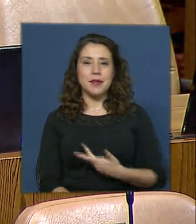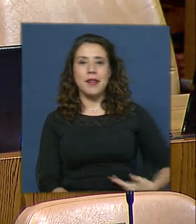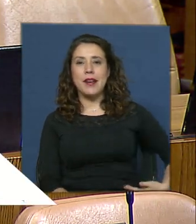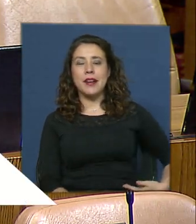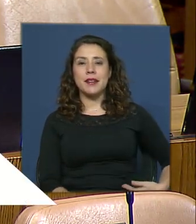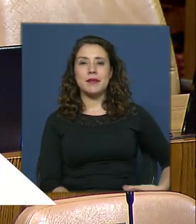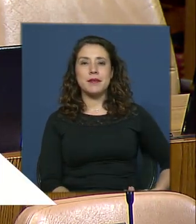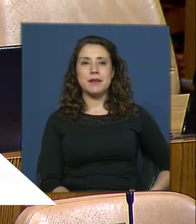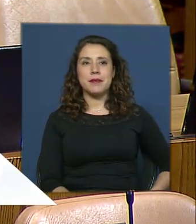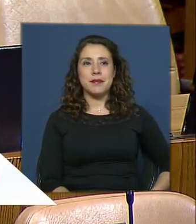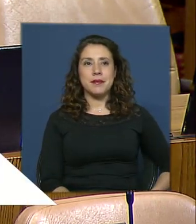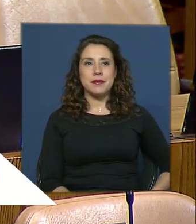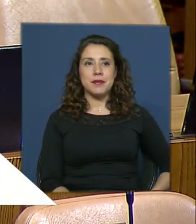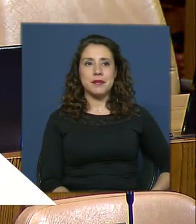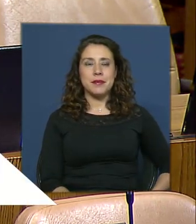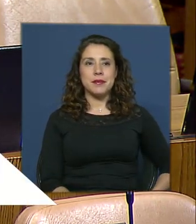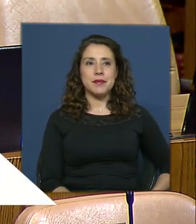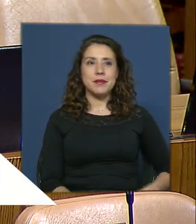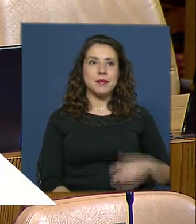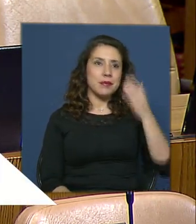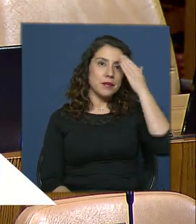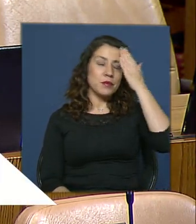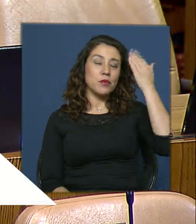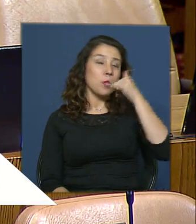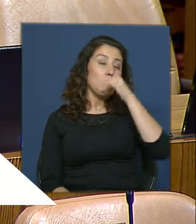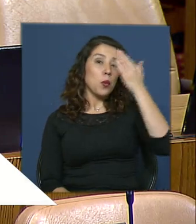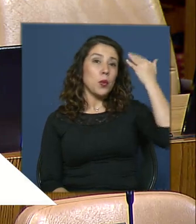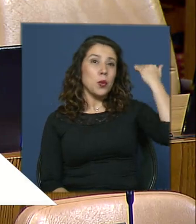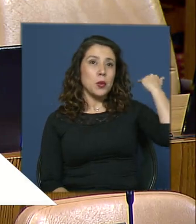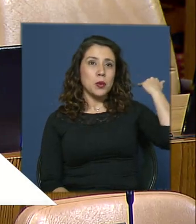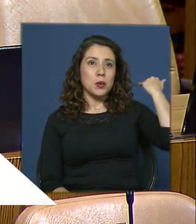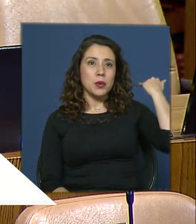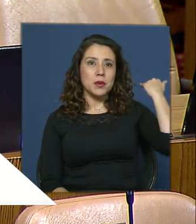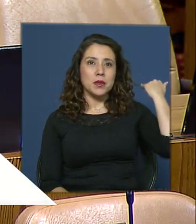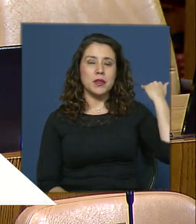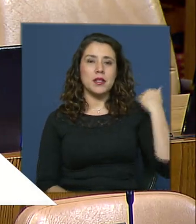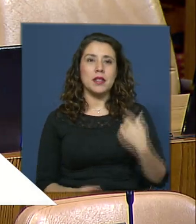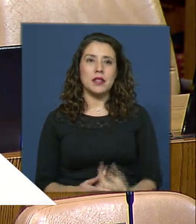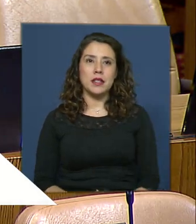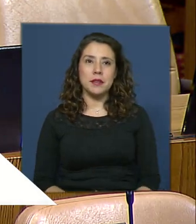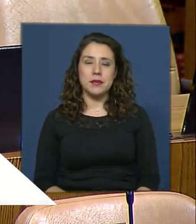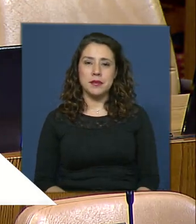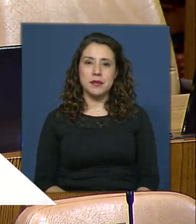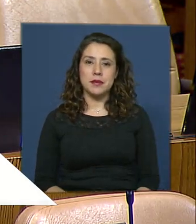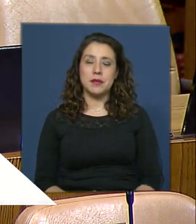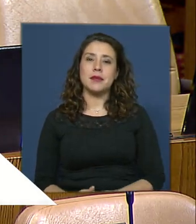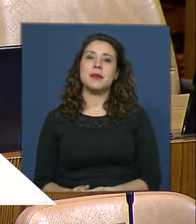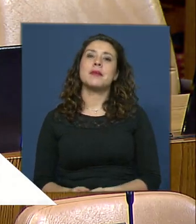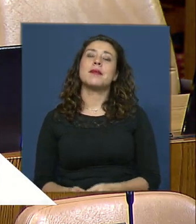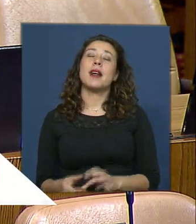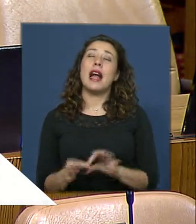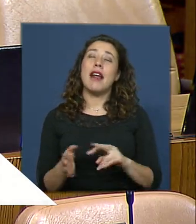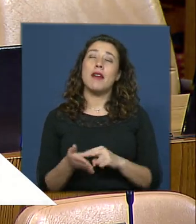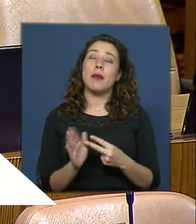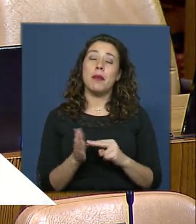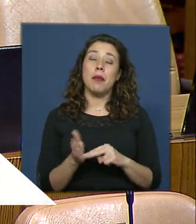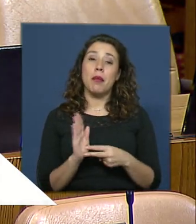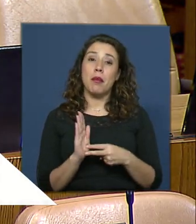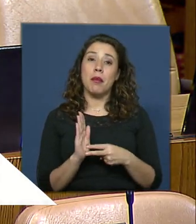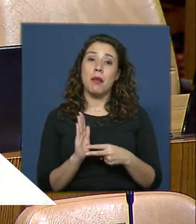presidente, desde hace mucho tiempo que en Tocopilla tenemos un grave problema respecto